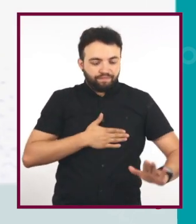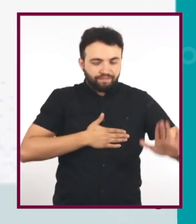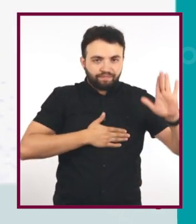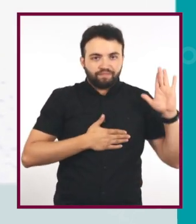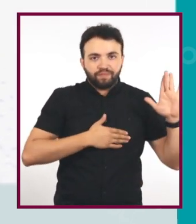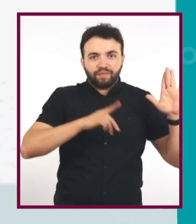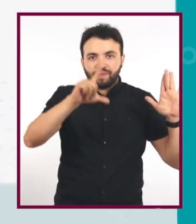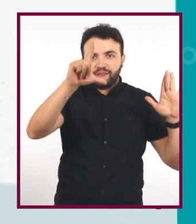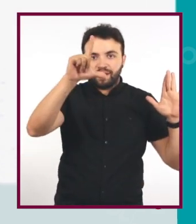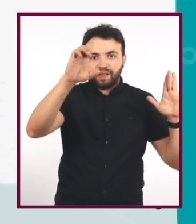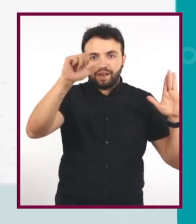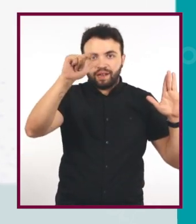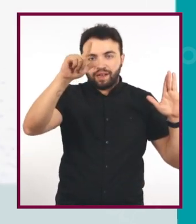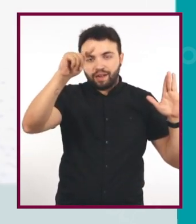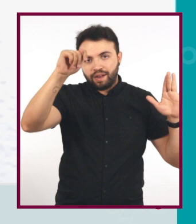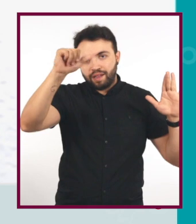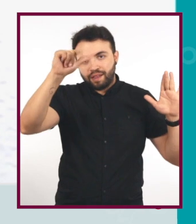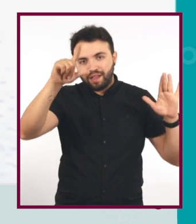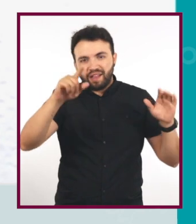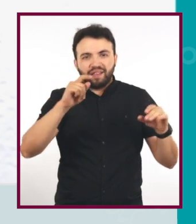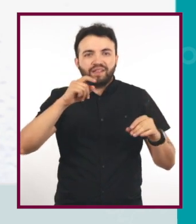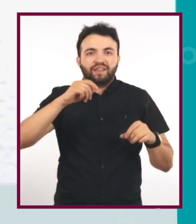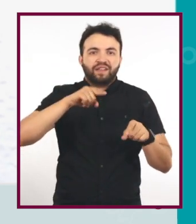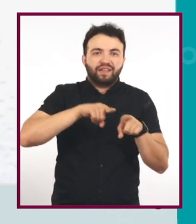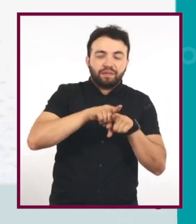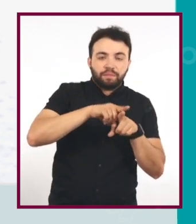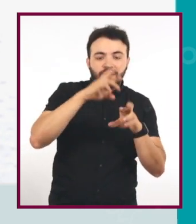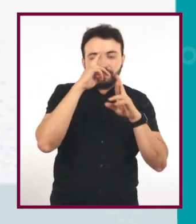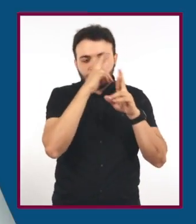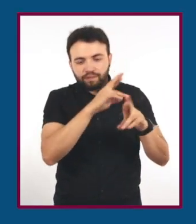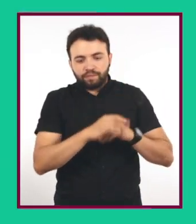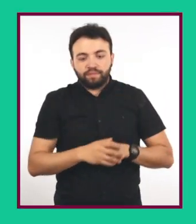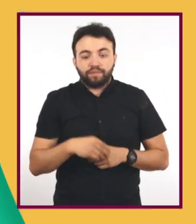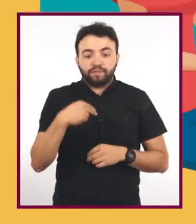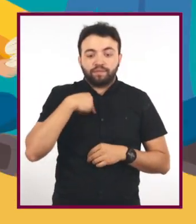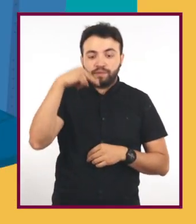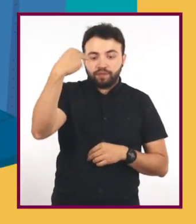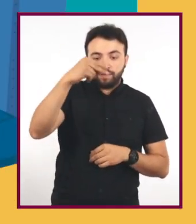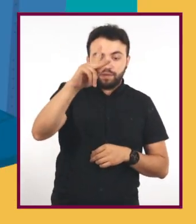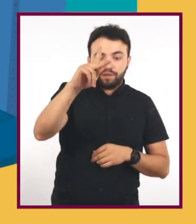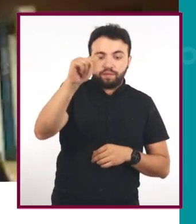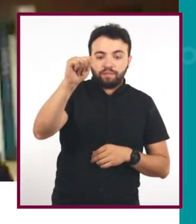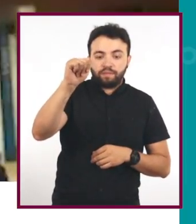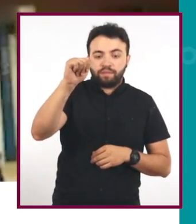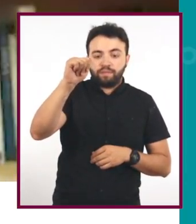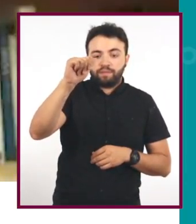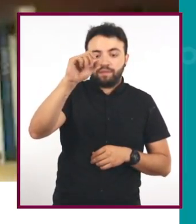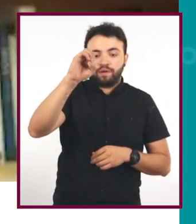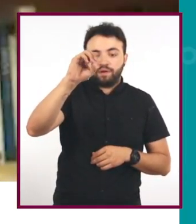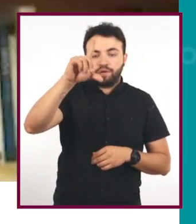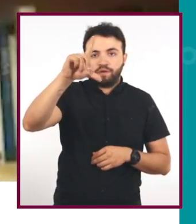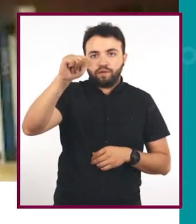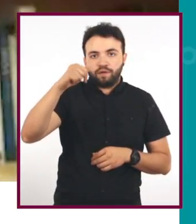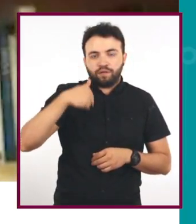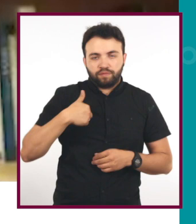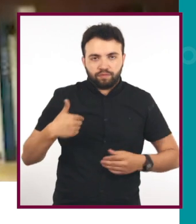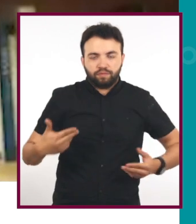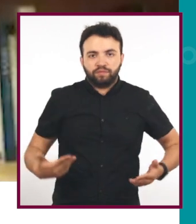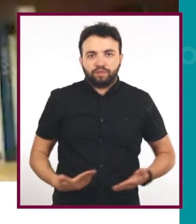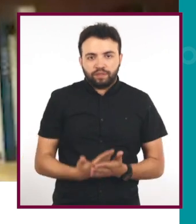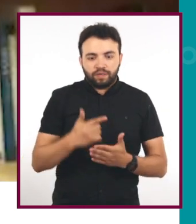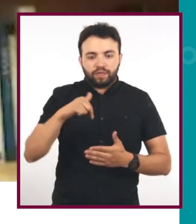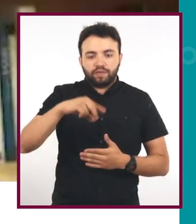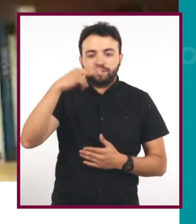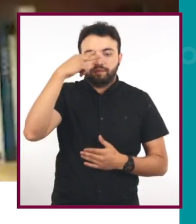la confianza, la hermandad y el respeto, por supuesto. En general, me llamo Paloma de